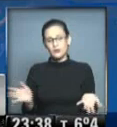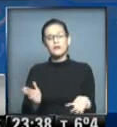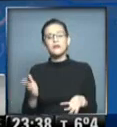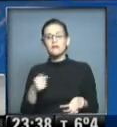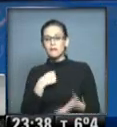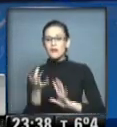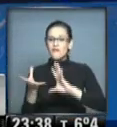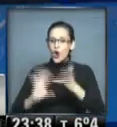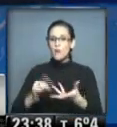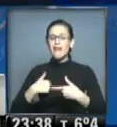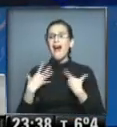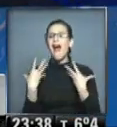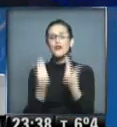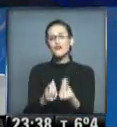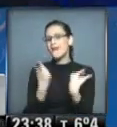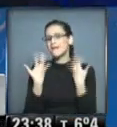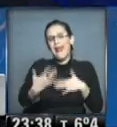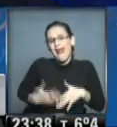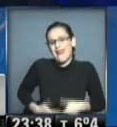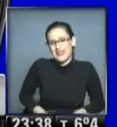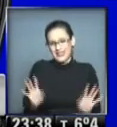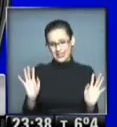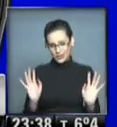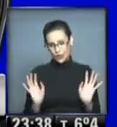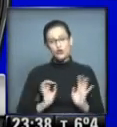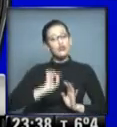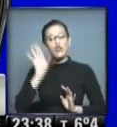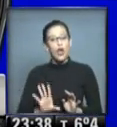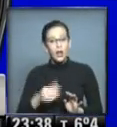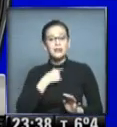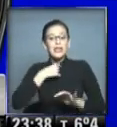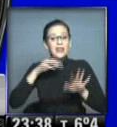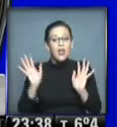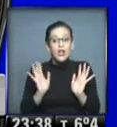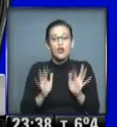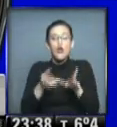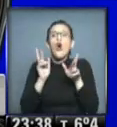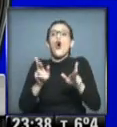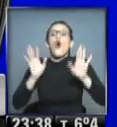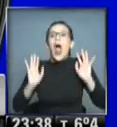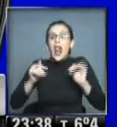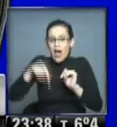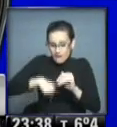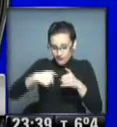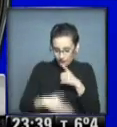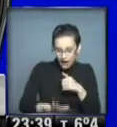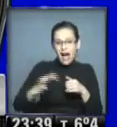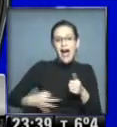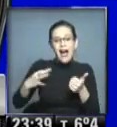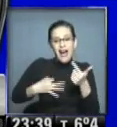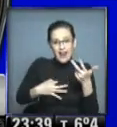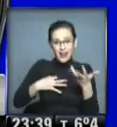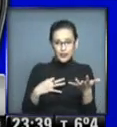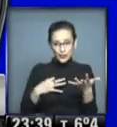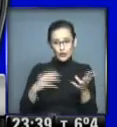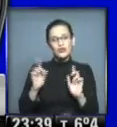aporte es tranquilo, no soy idealista, yo simplemente espero y pretendo que de acá a décadas no sea